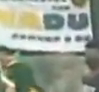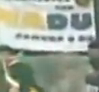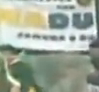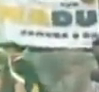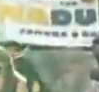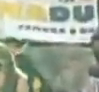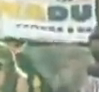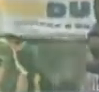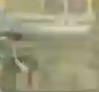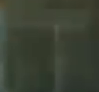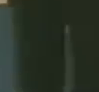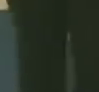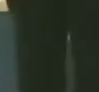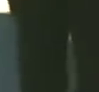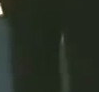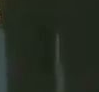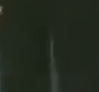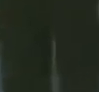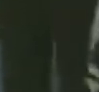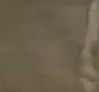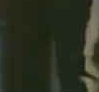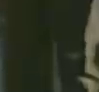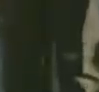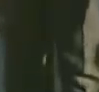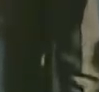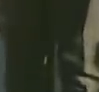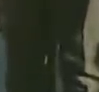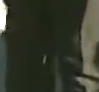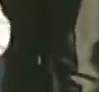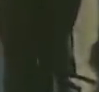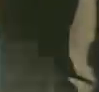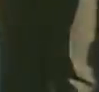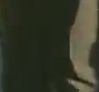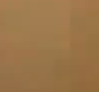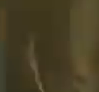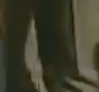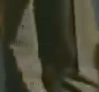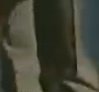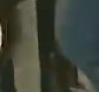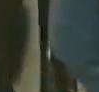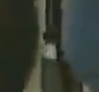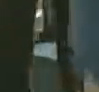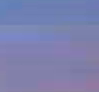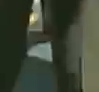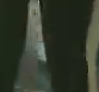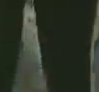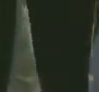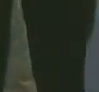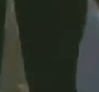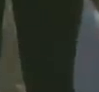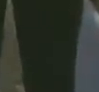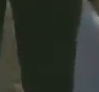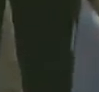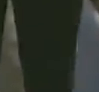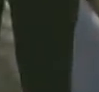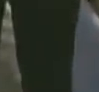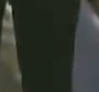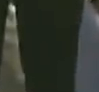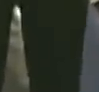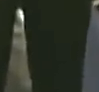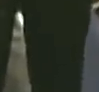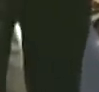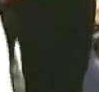las 3R en este periodo bicentenario. Así ha encomendado el presidente de la República, Nicolás